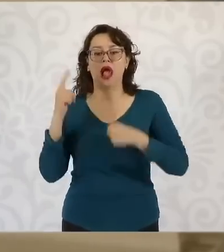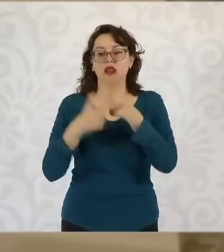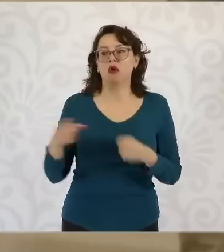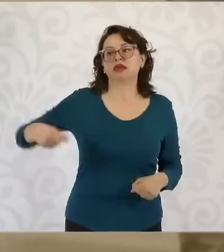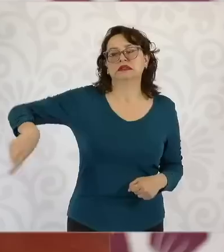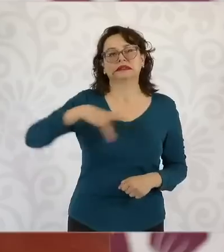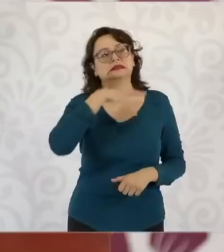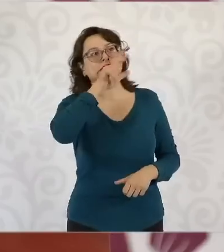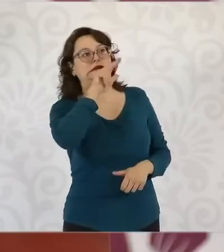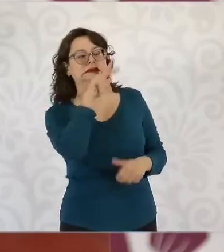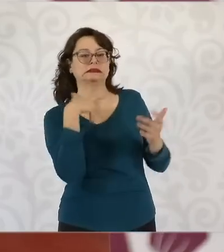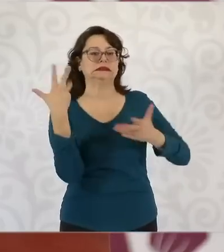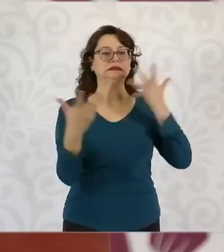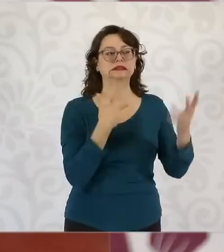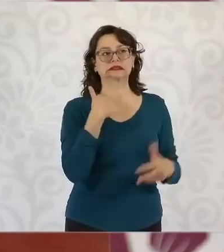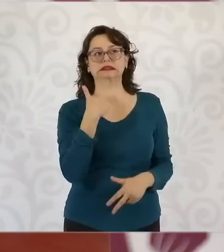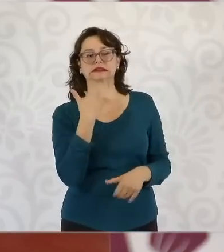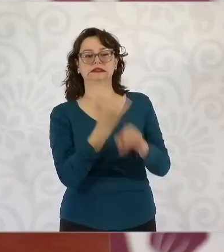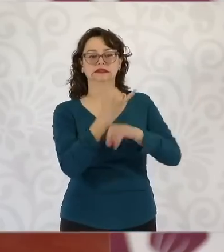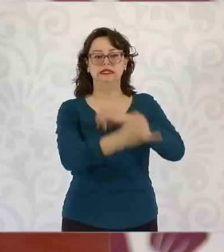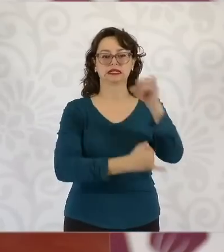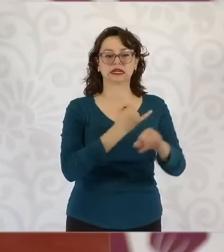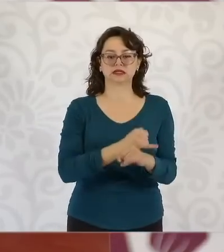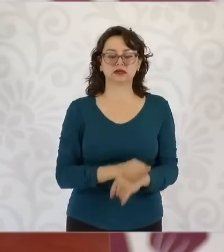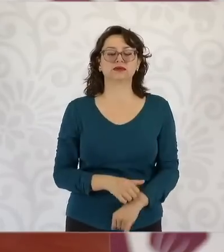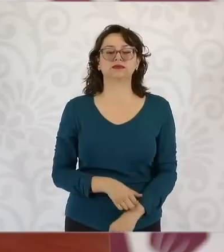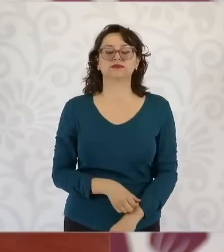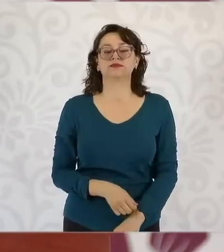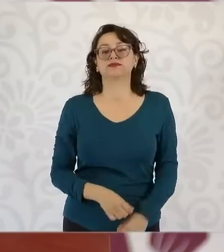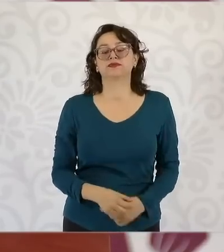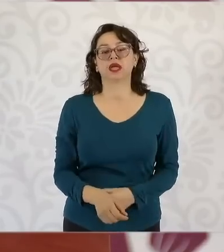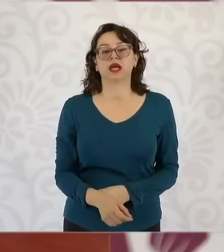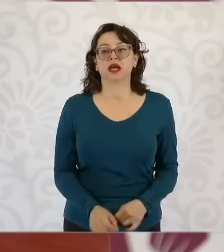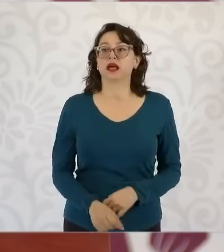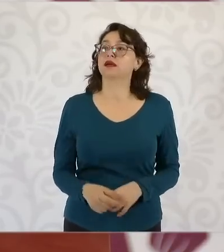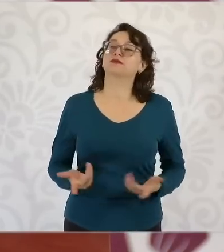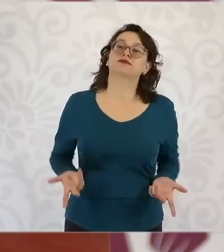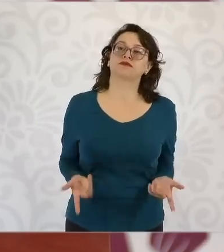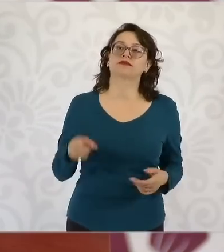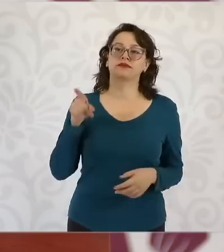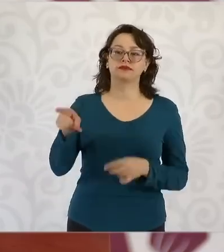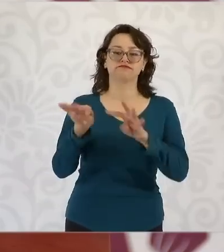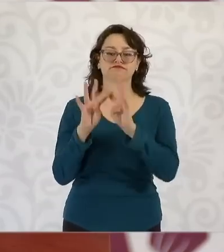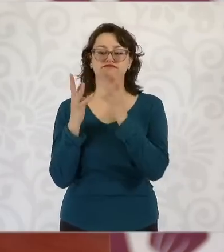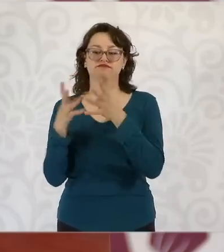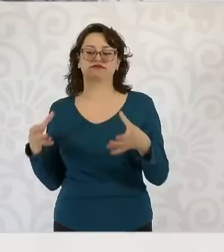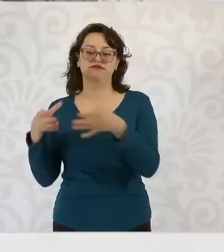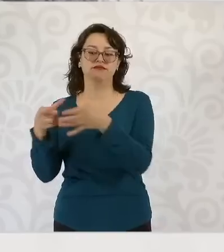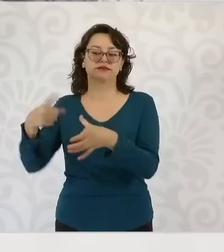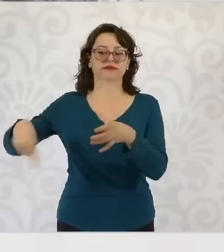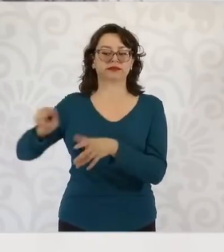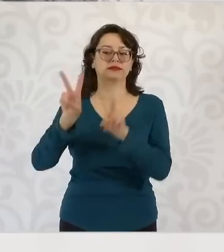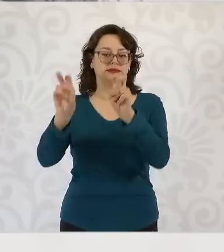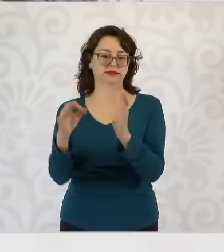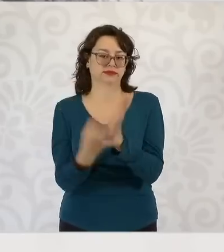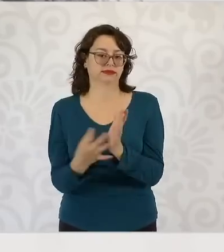internacional? Bueno, sobre todo la Cámara Nacional del Acero, que ha estado trabajando muy de cerca con la Secretaría de Economía.